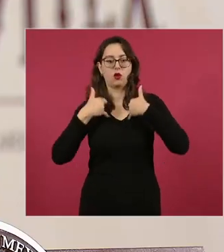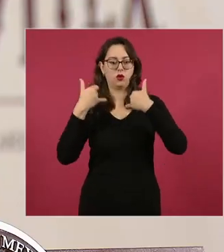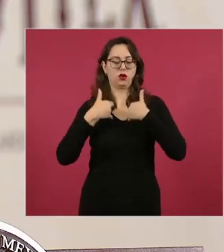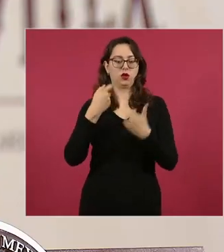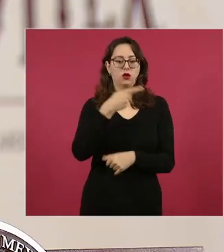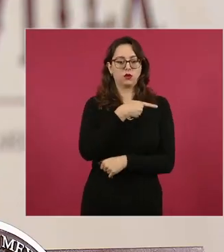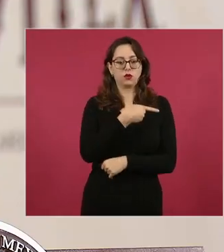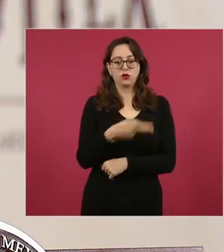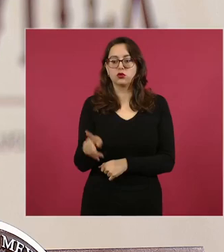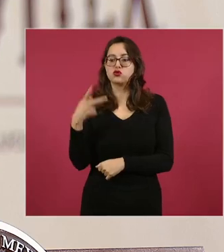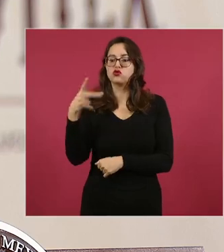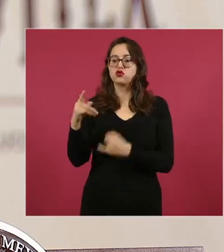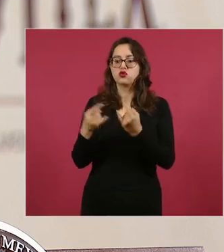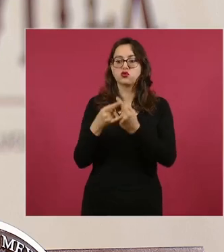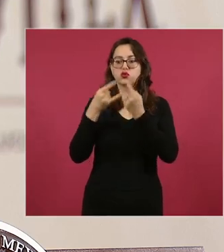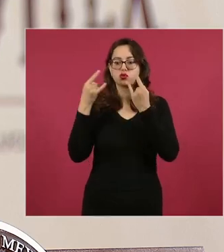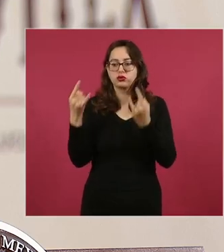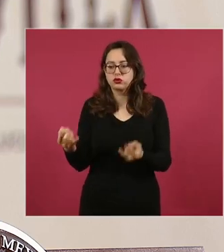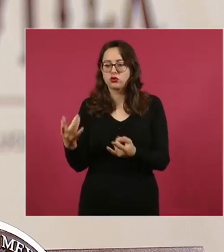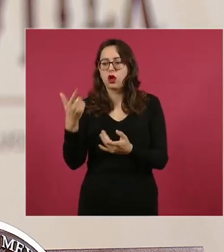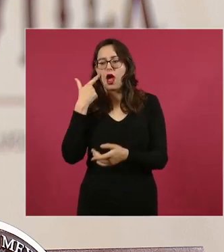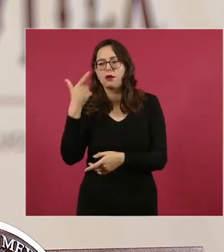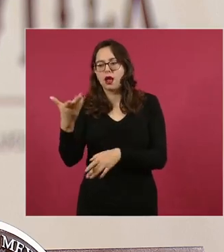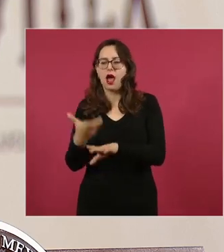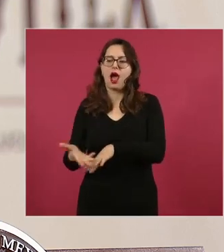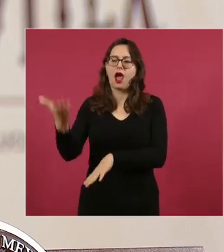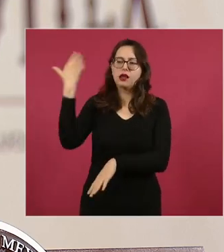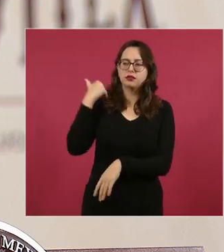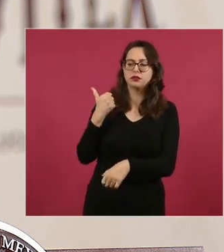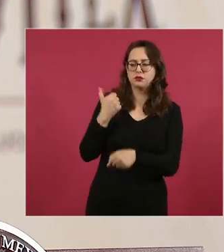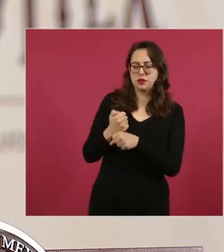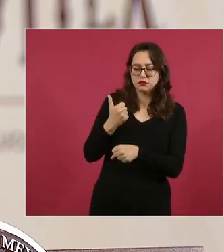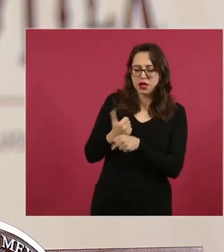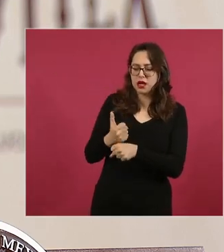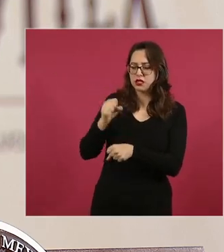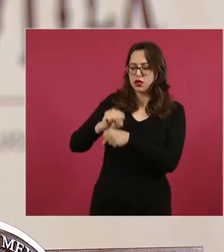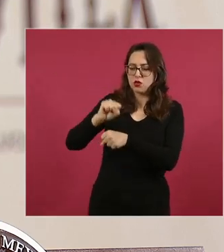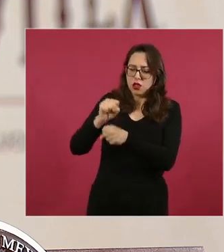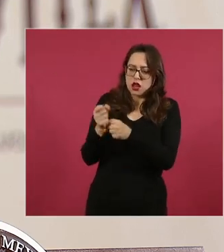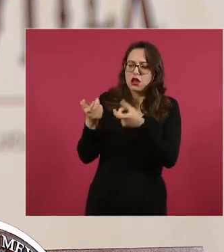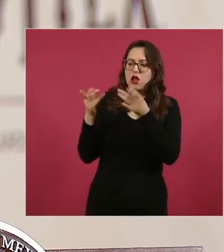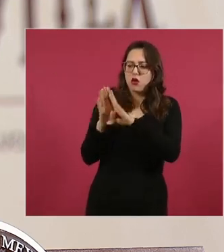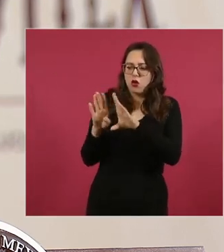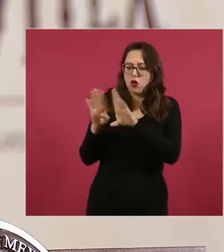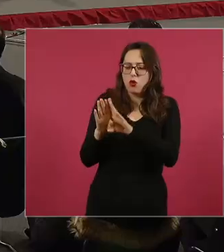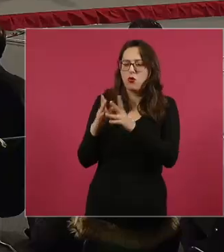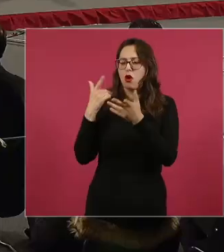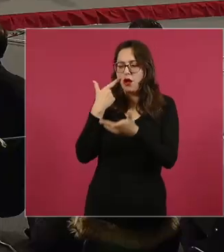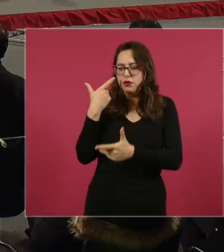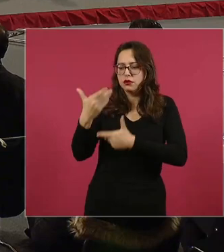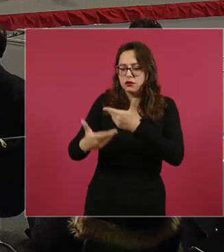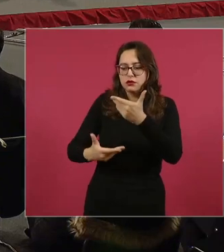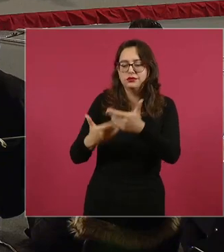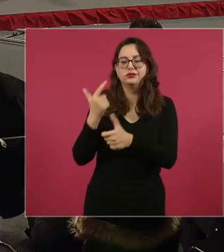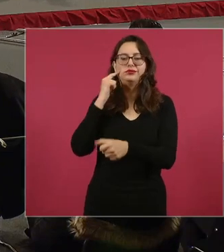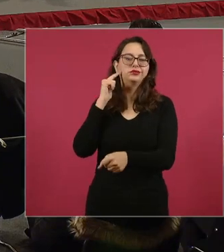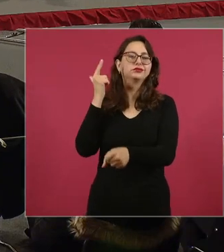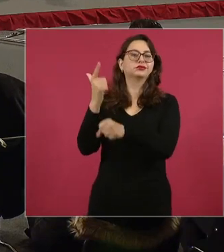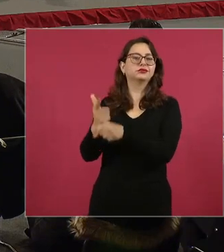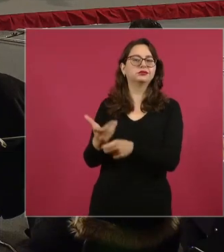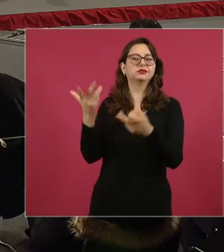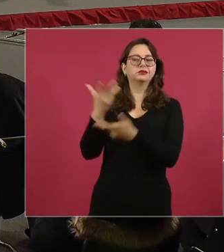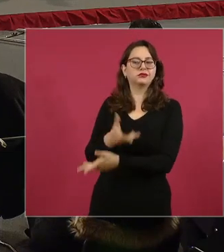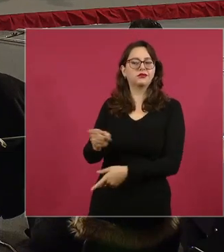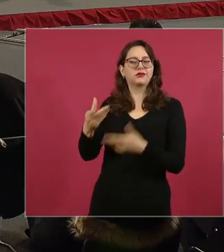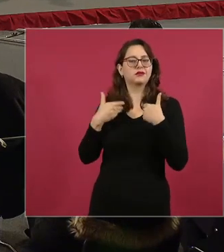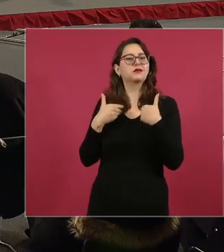la trayectoria escolar desde la educación básica de los chicos que ingresan a la universidad. Entonces, cuando llegan nuevos